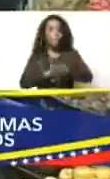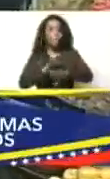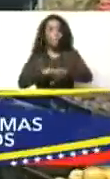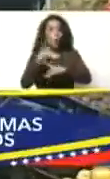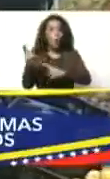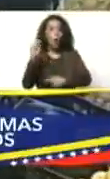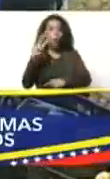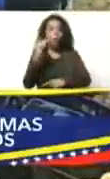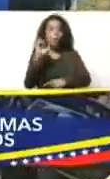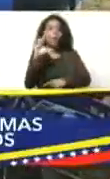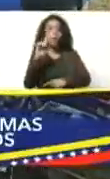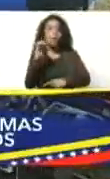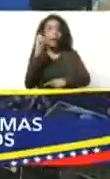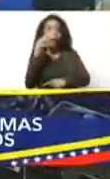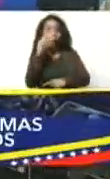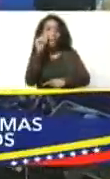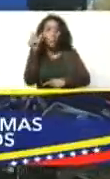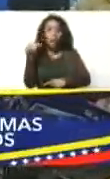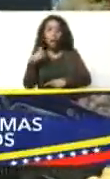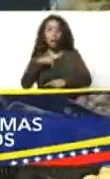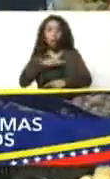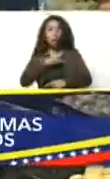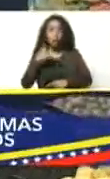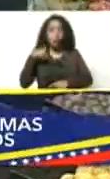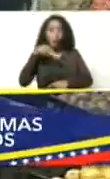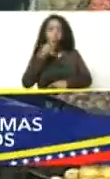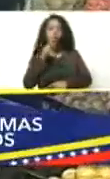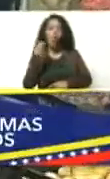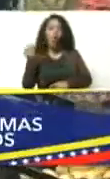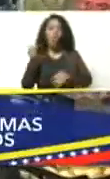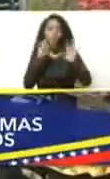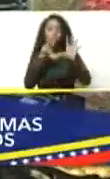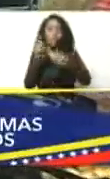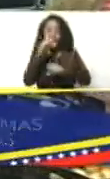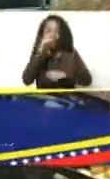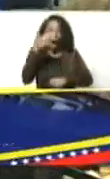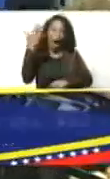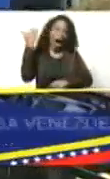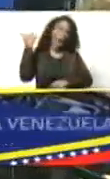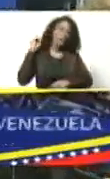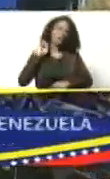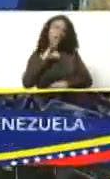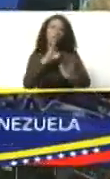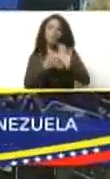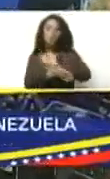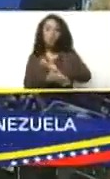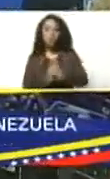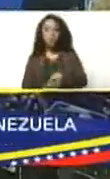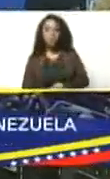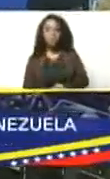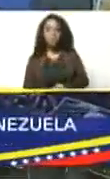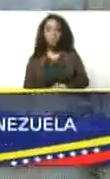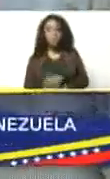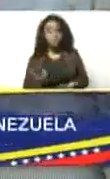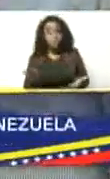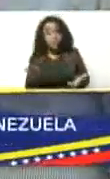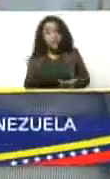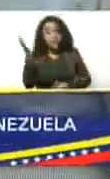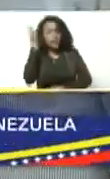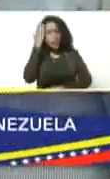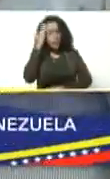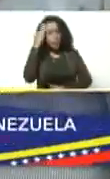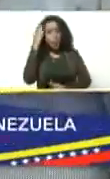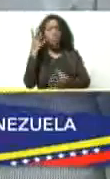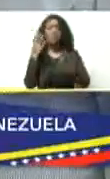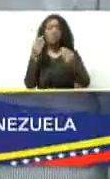Peña, nosotros somos los muchachos de los 70 y los 80, ¿ah? Y sabemos que había